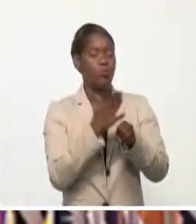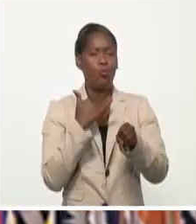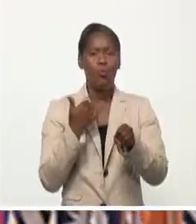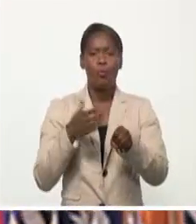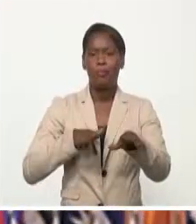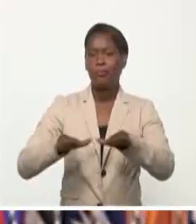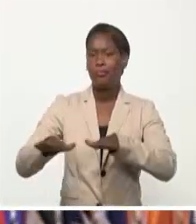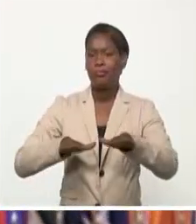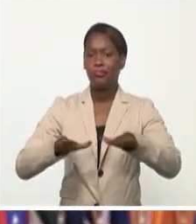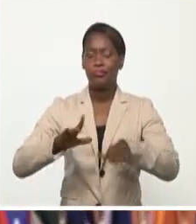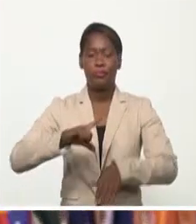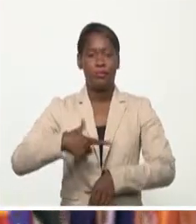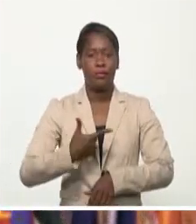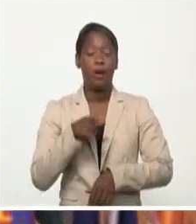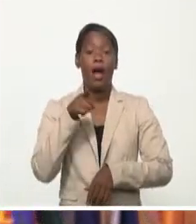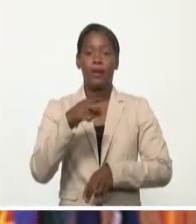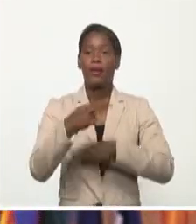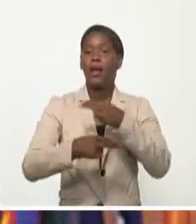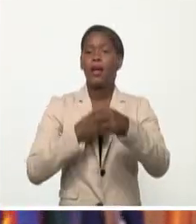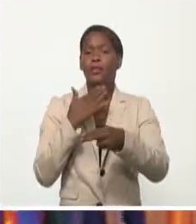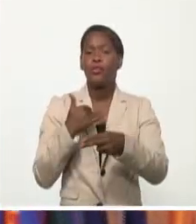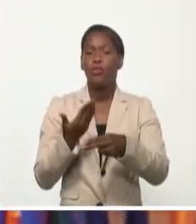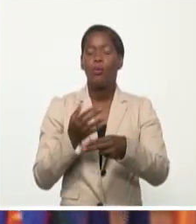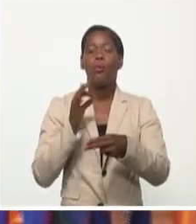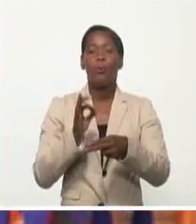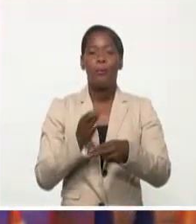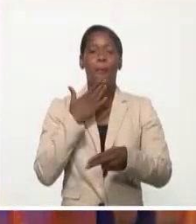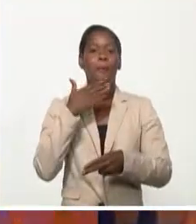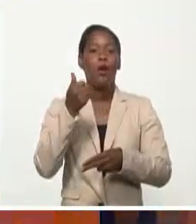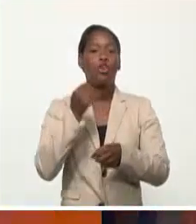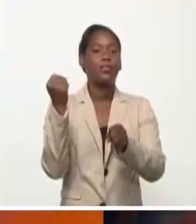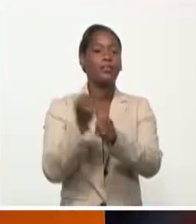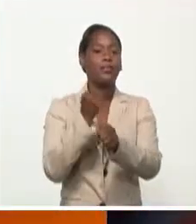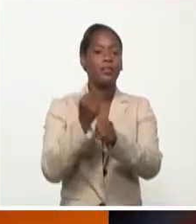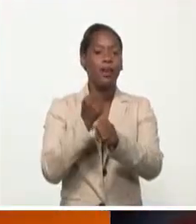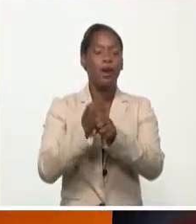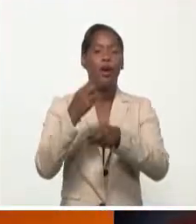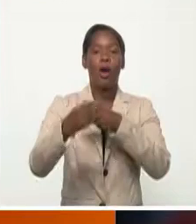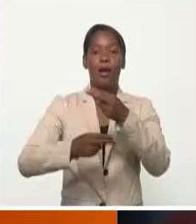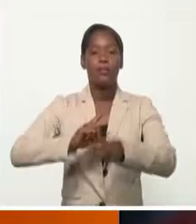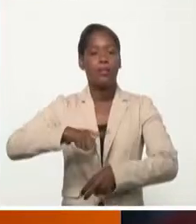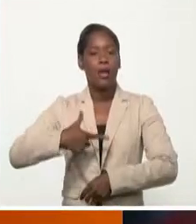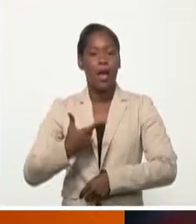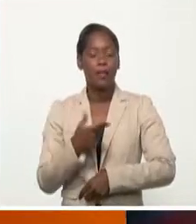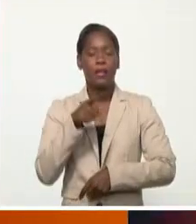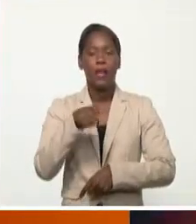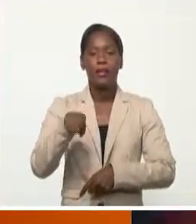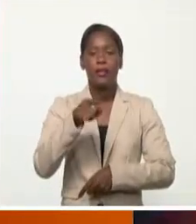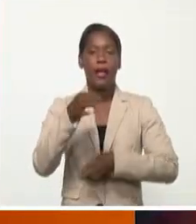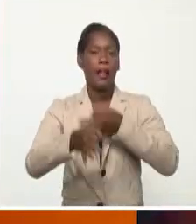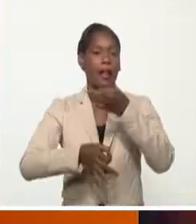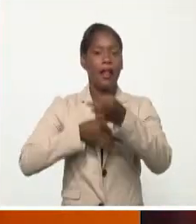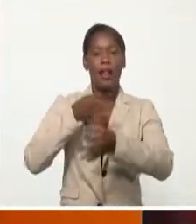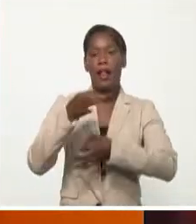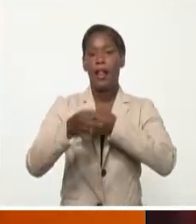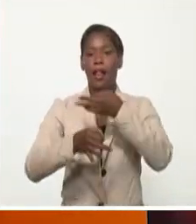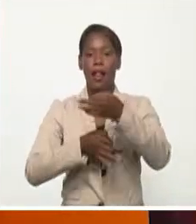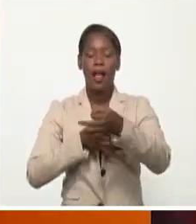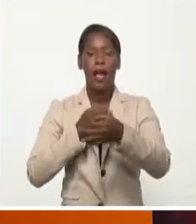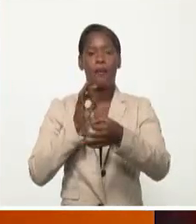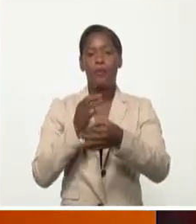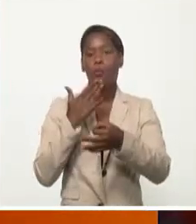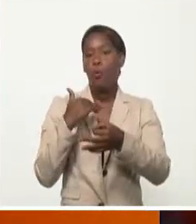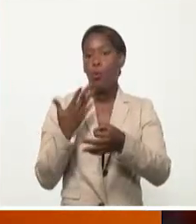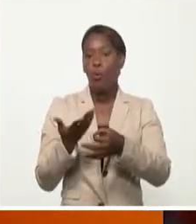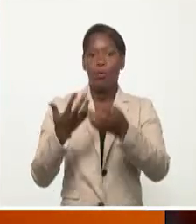Se expondrán las mejores prácticas y las políticas necesarias para garantizar la contribución de las industrias culturales y creativas a las estrategias de